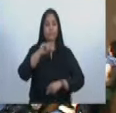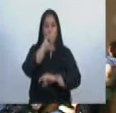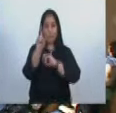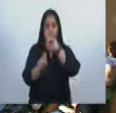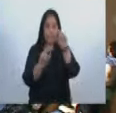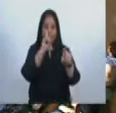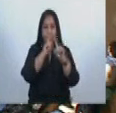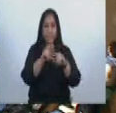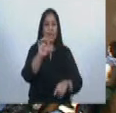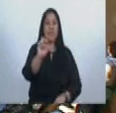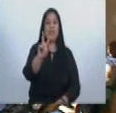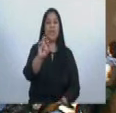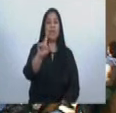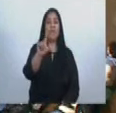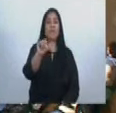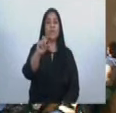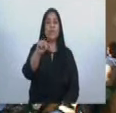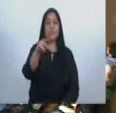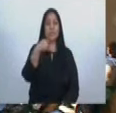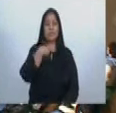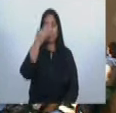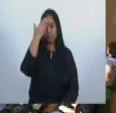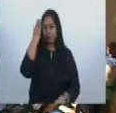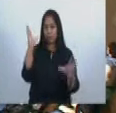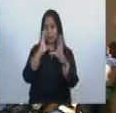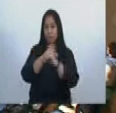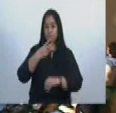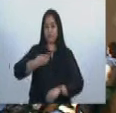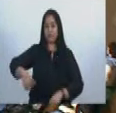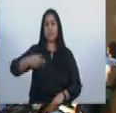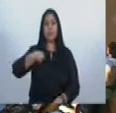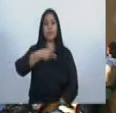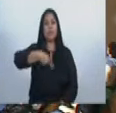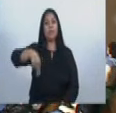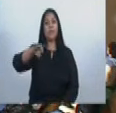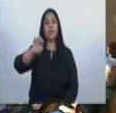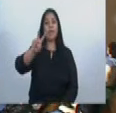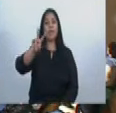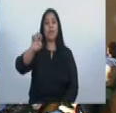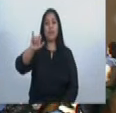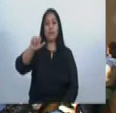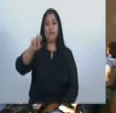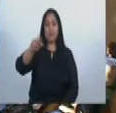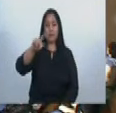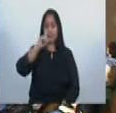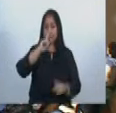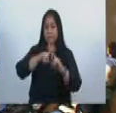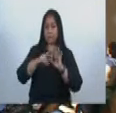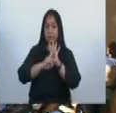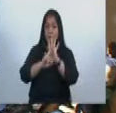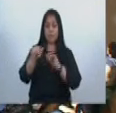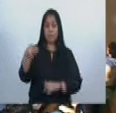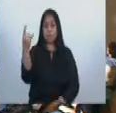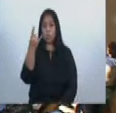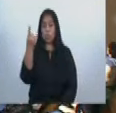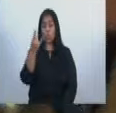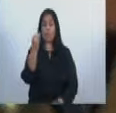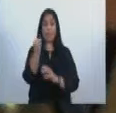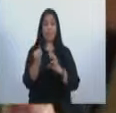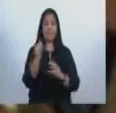con evelin buenas noches señor presidente Mi nombre es evelin Alejandra arreaga Campos represento a la universidad